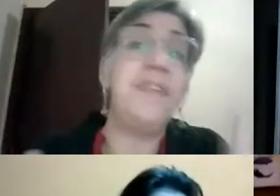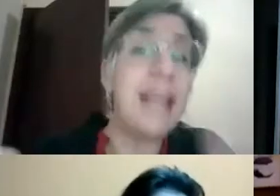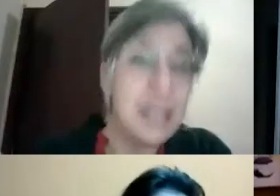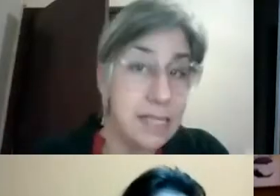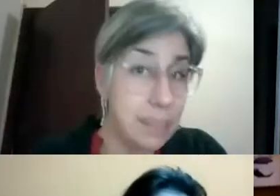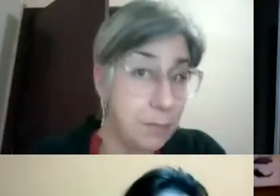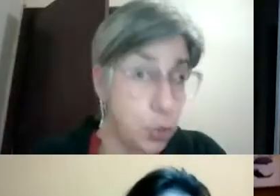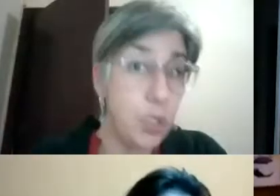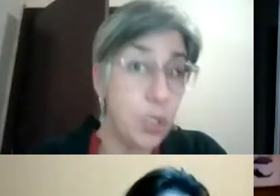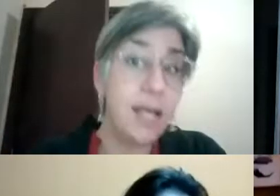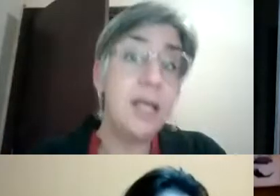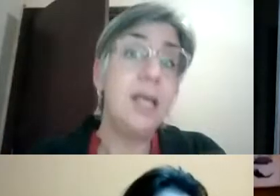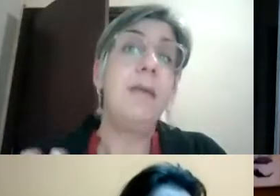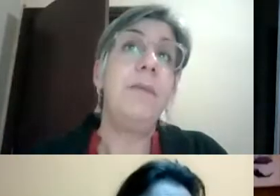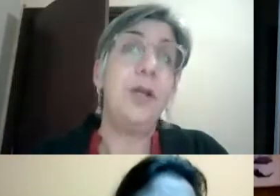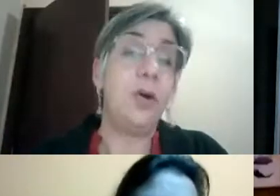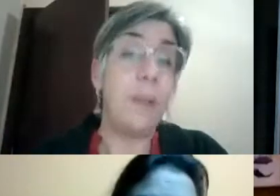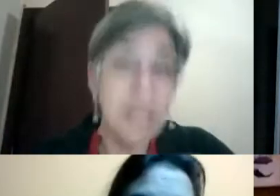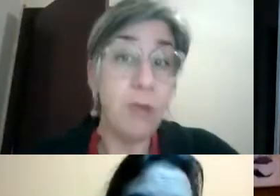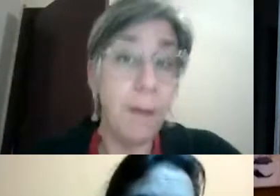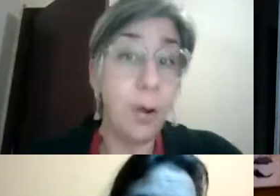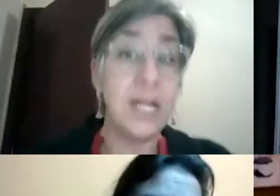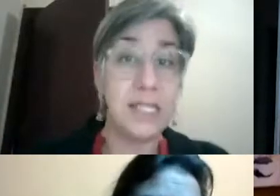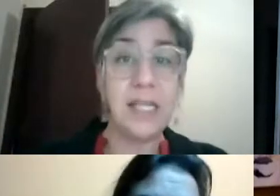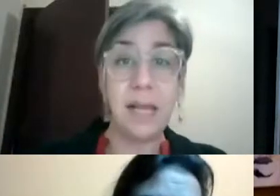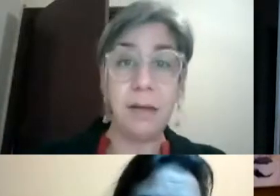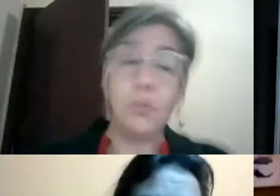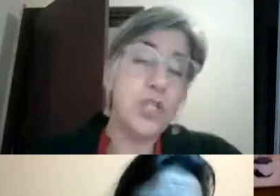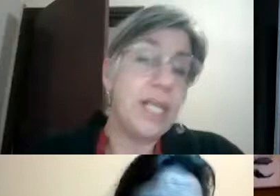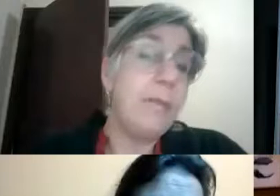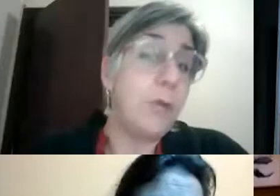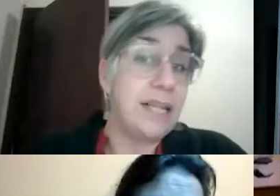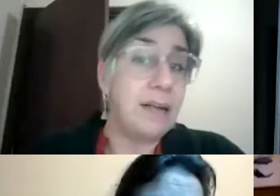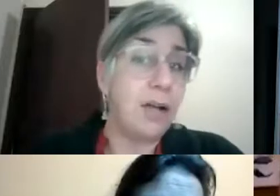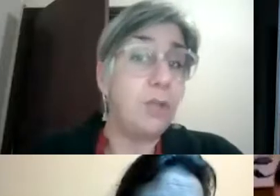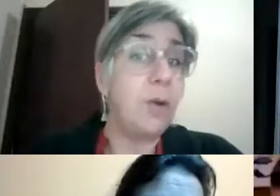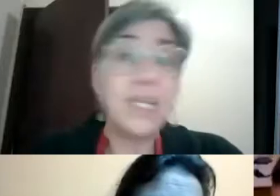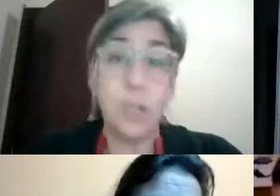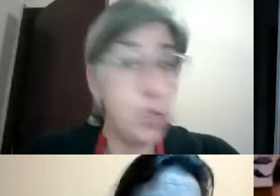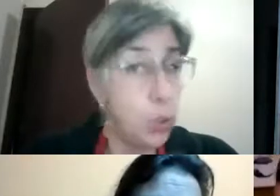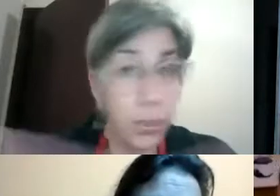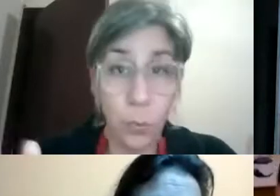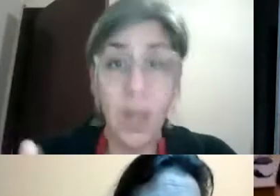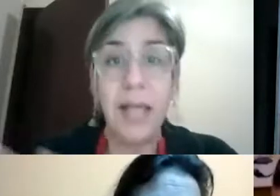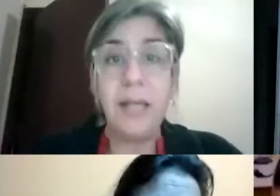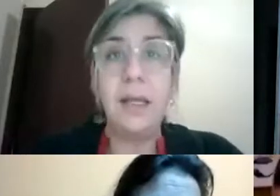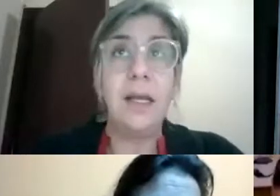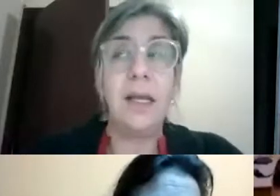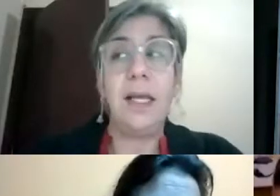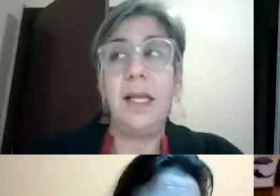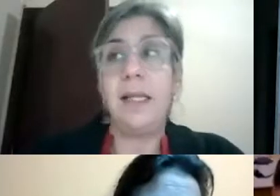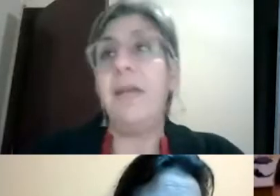te referirás de esa persona, pero capaz que es a una vacuna, sí, hay muchos equipos que están trabajando en vacunas, no en